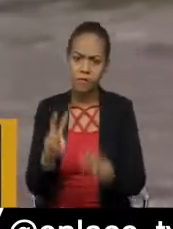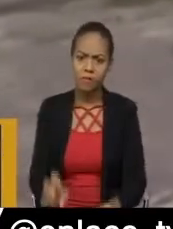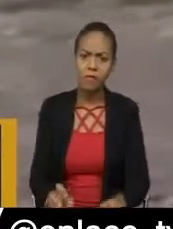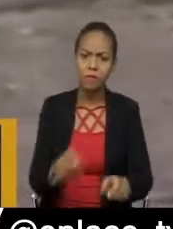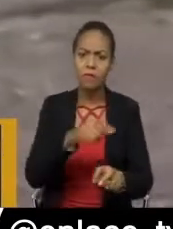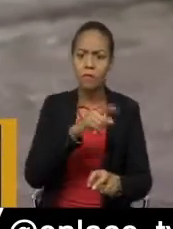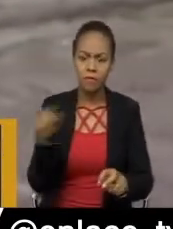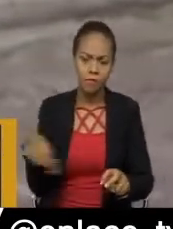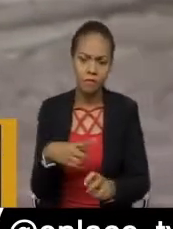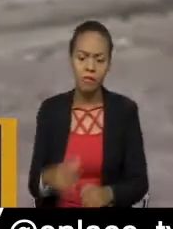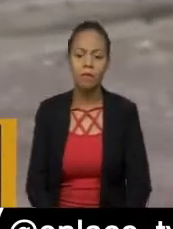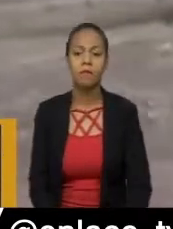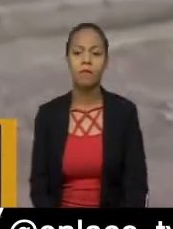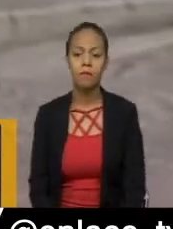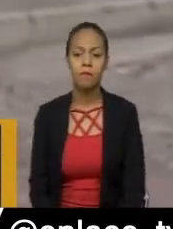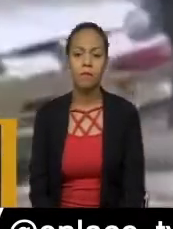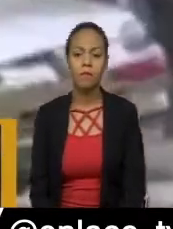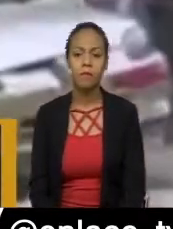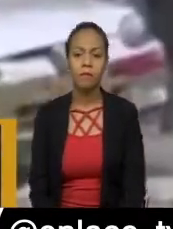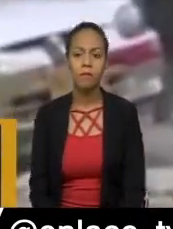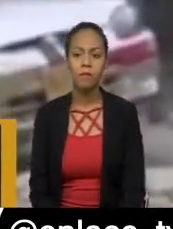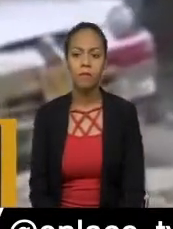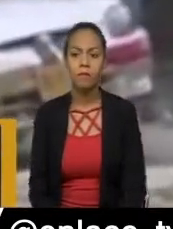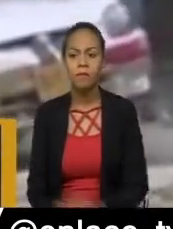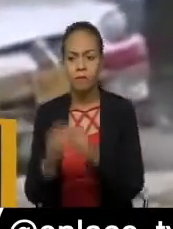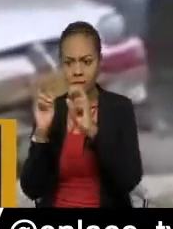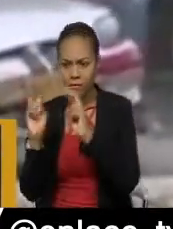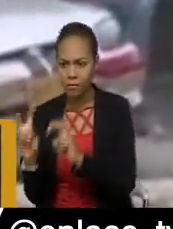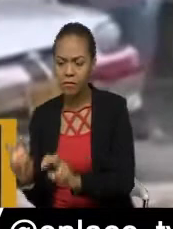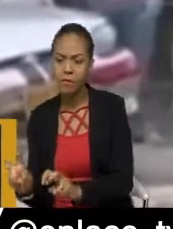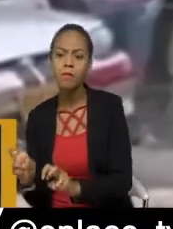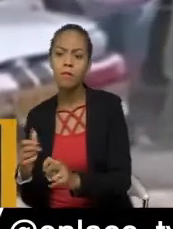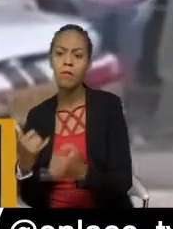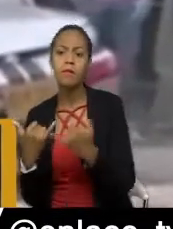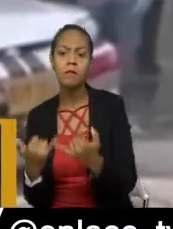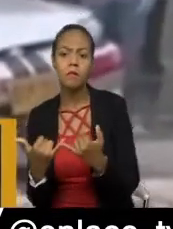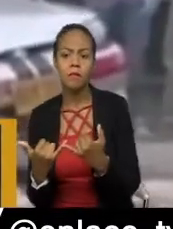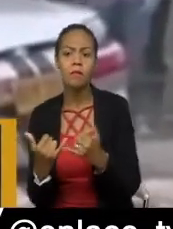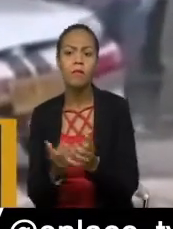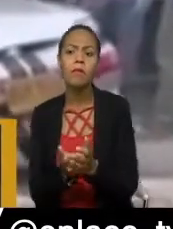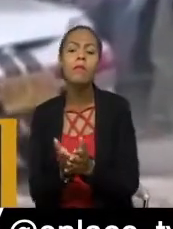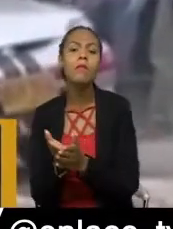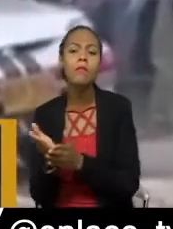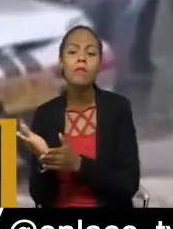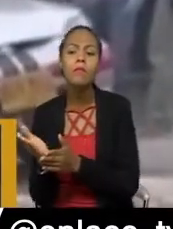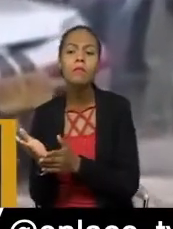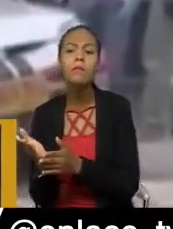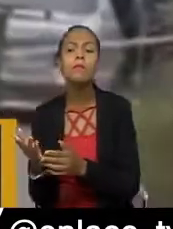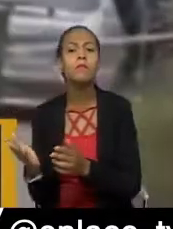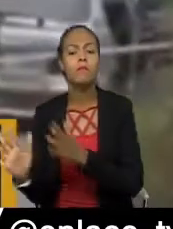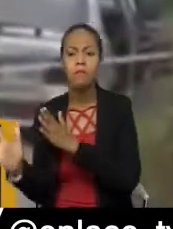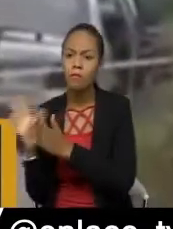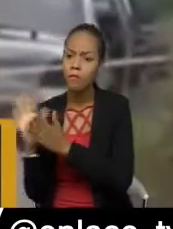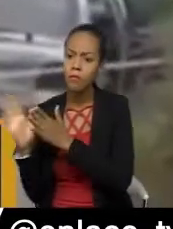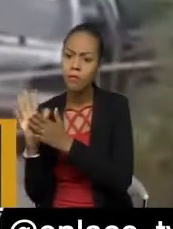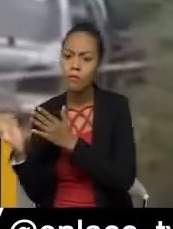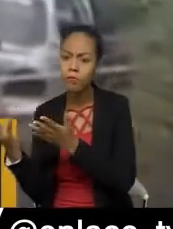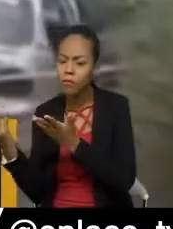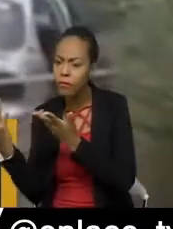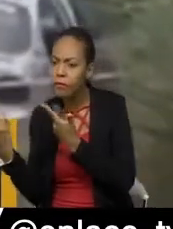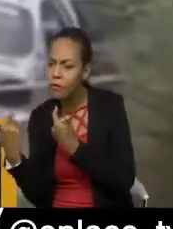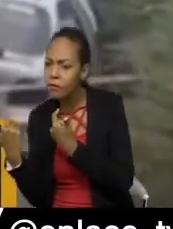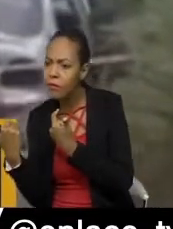de investigación criminal. La investigación se está adelantando en este momento. La información que recibimos de primera